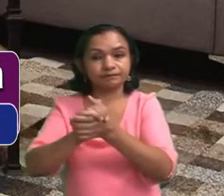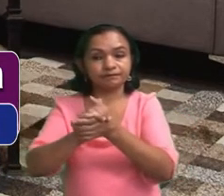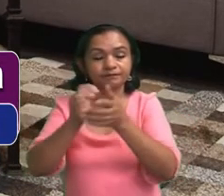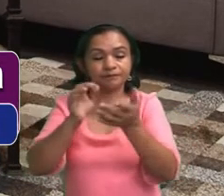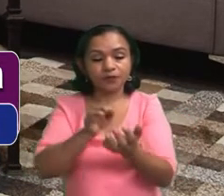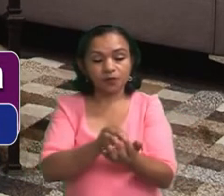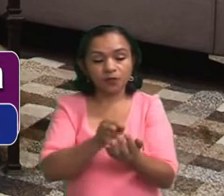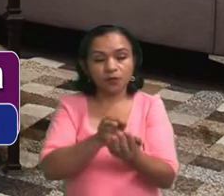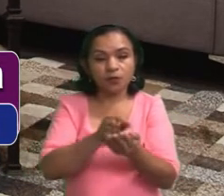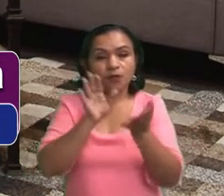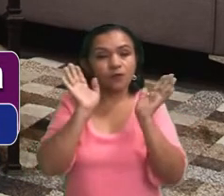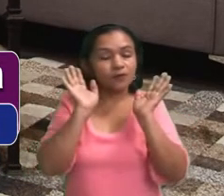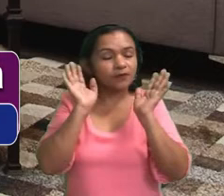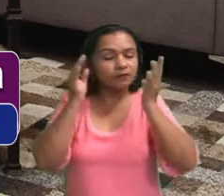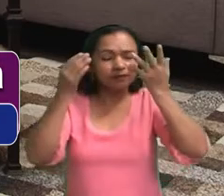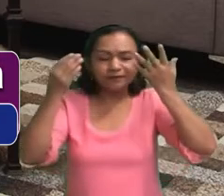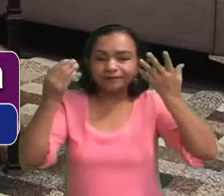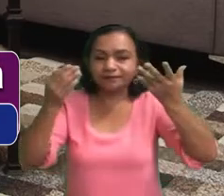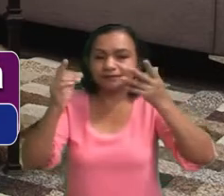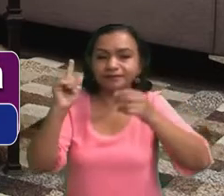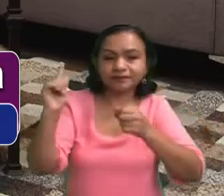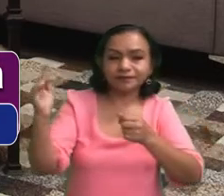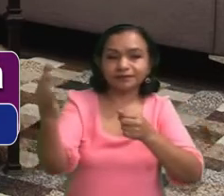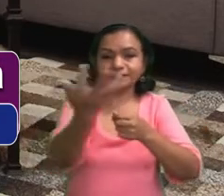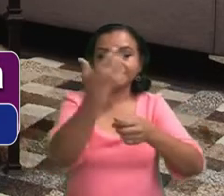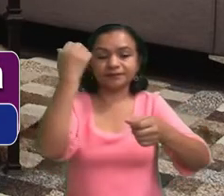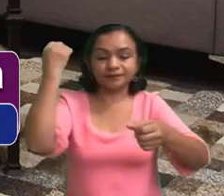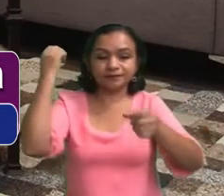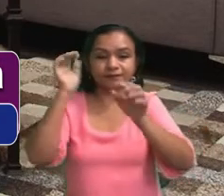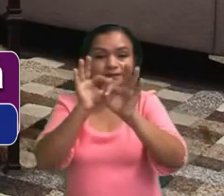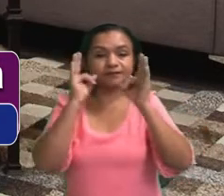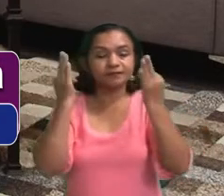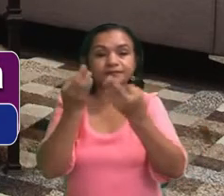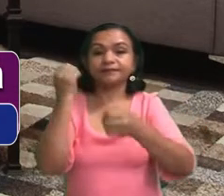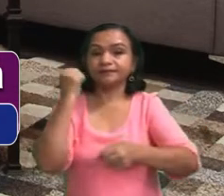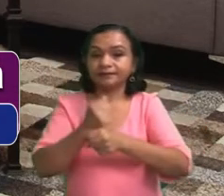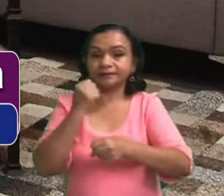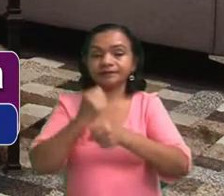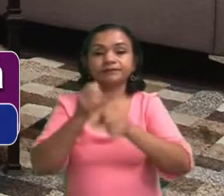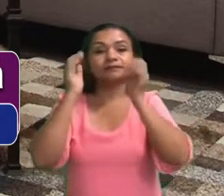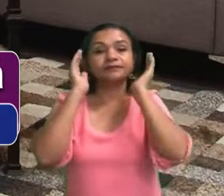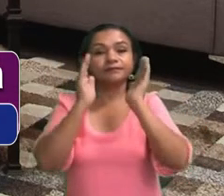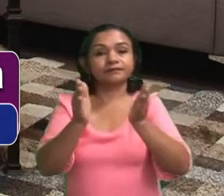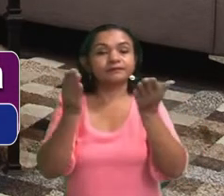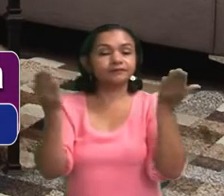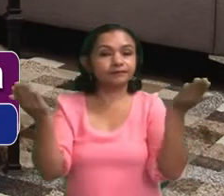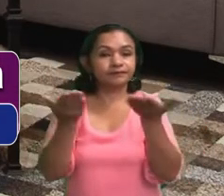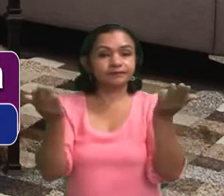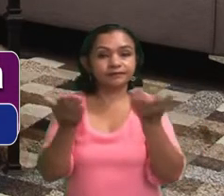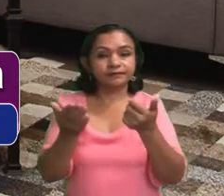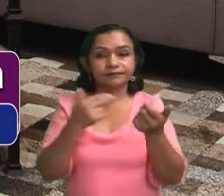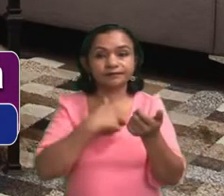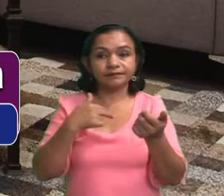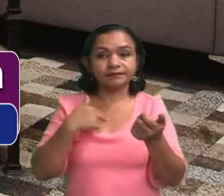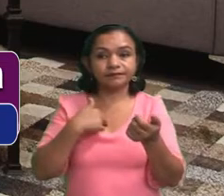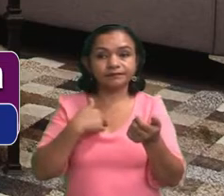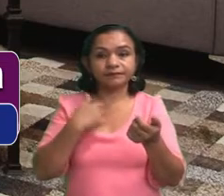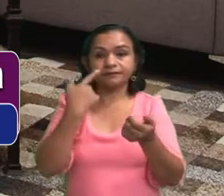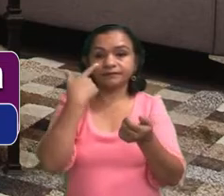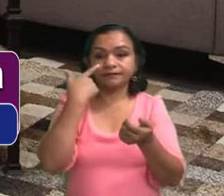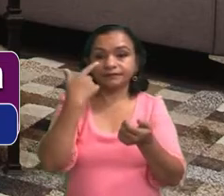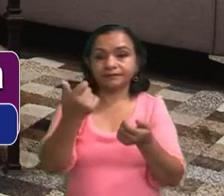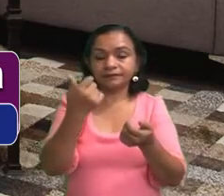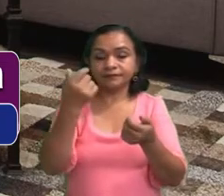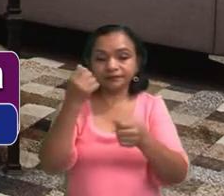las cuajadas, toda la familia está trabajando. Entonces, ese énfasis que lógicamente lo da solo el hecho de conocer